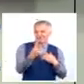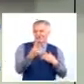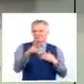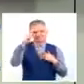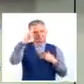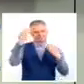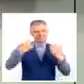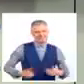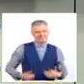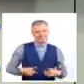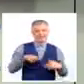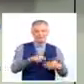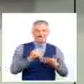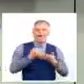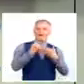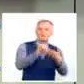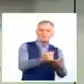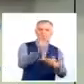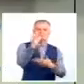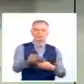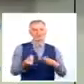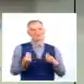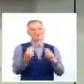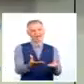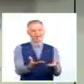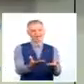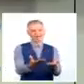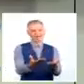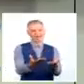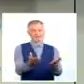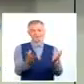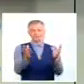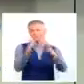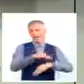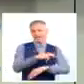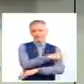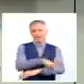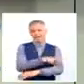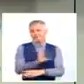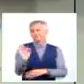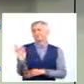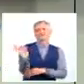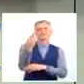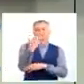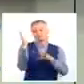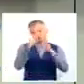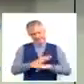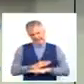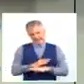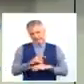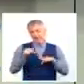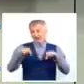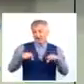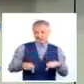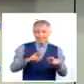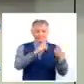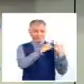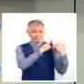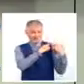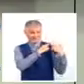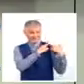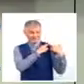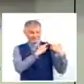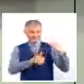enriquece al que lo provee. Ningún país es perfecto y como están las cosas ahora, no es responsabilidad exclusiva del